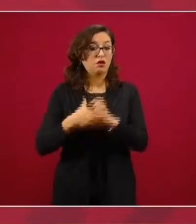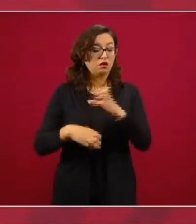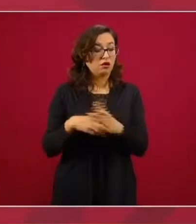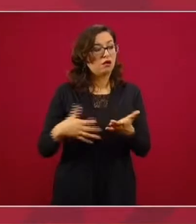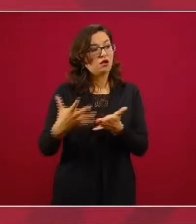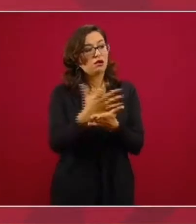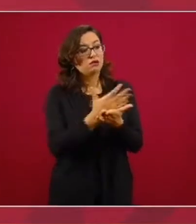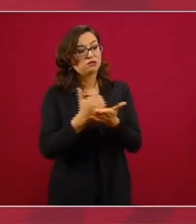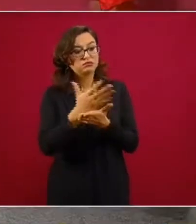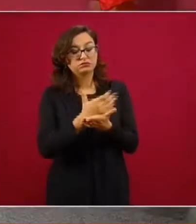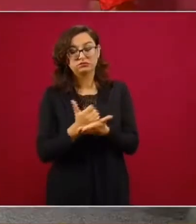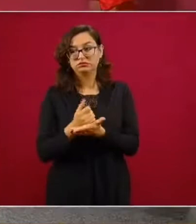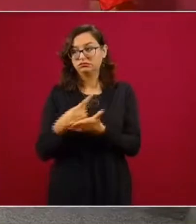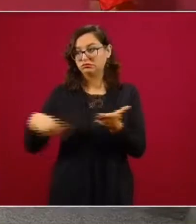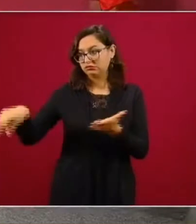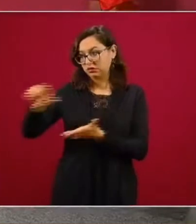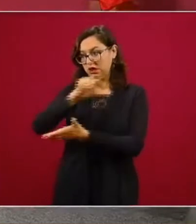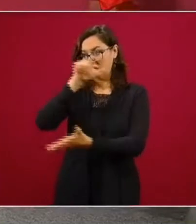Entonces,